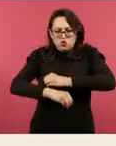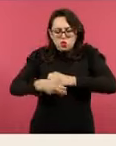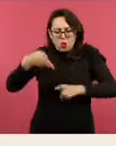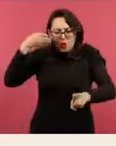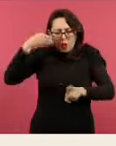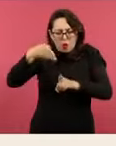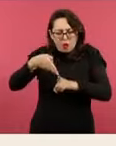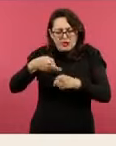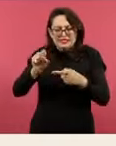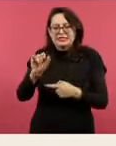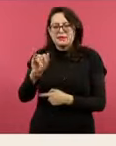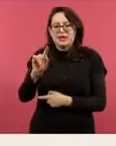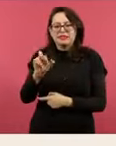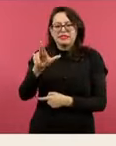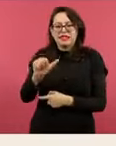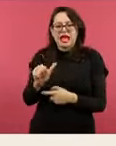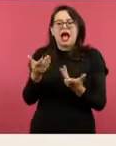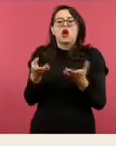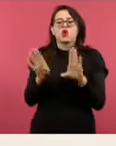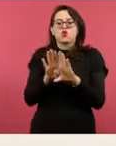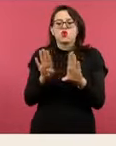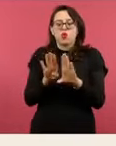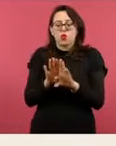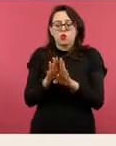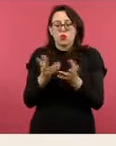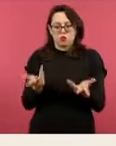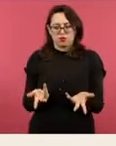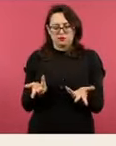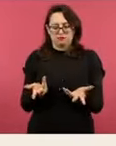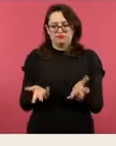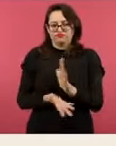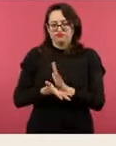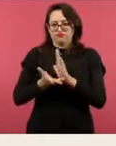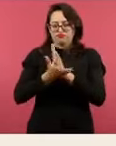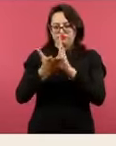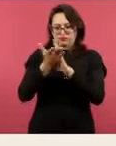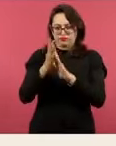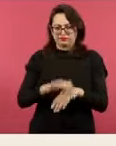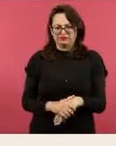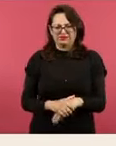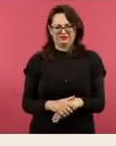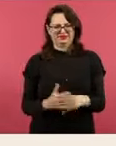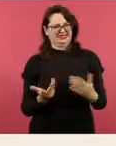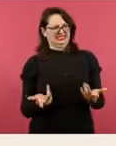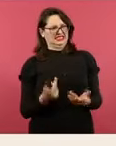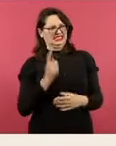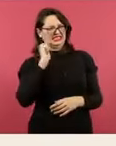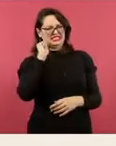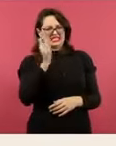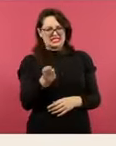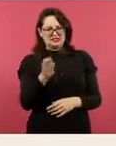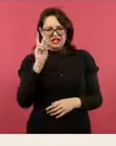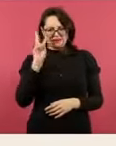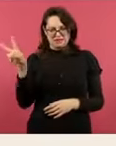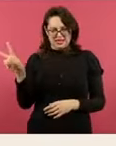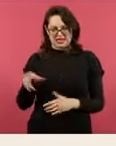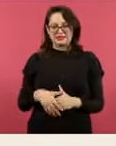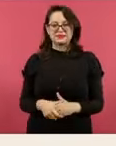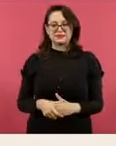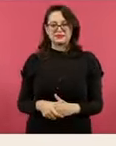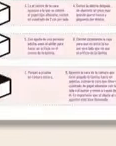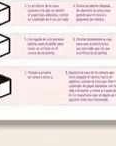o la asimetría de los seres vivos de su comunidad? Una cámara oscura, mamás y papás, es una caja